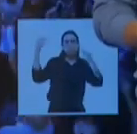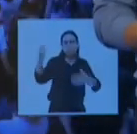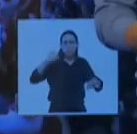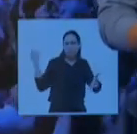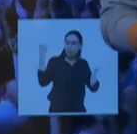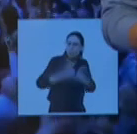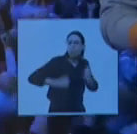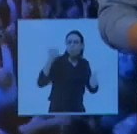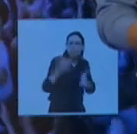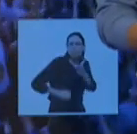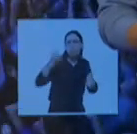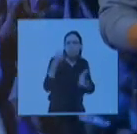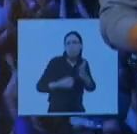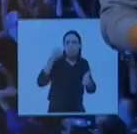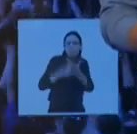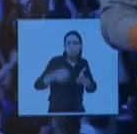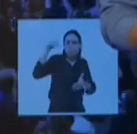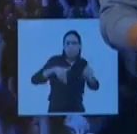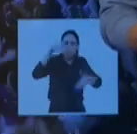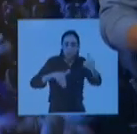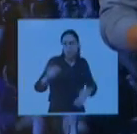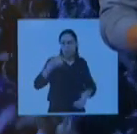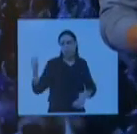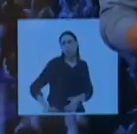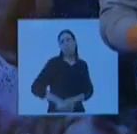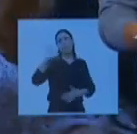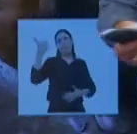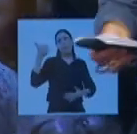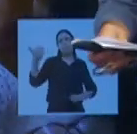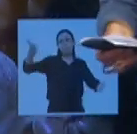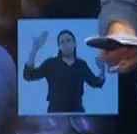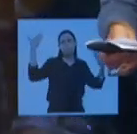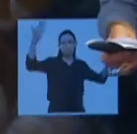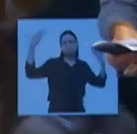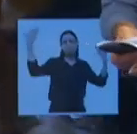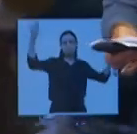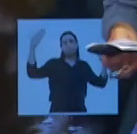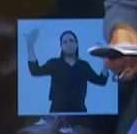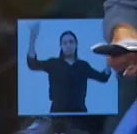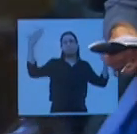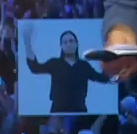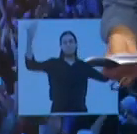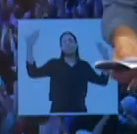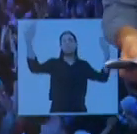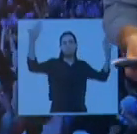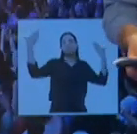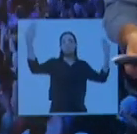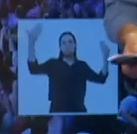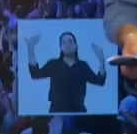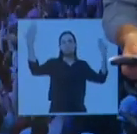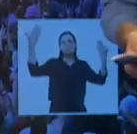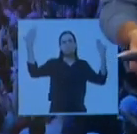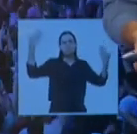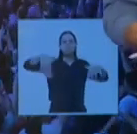las reglas de la democracia y de la institucionalidad, porque en los discursos que emergen desde algunos dirigentes del